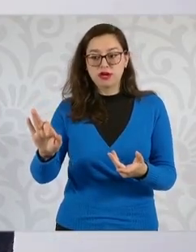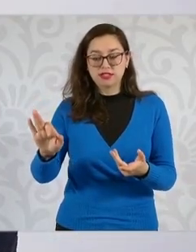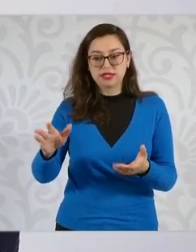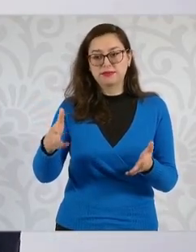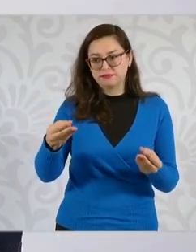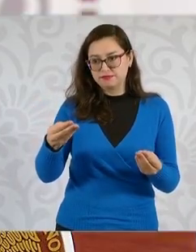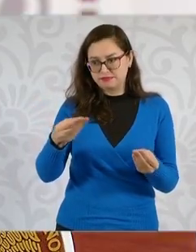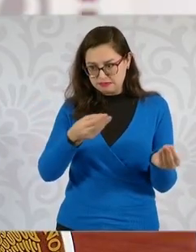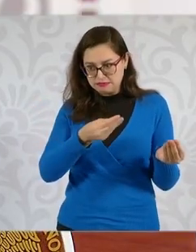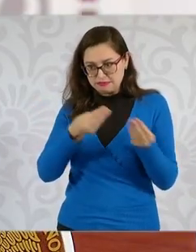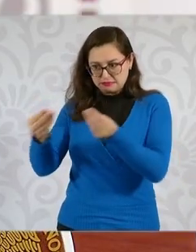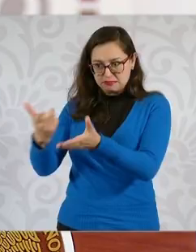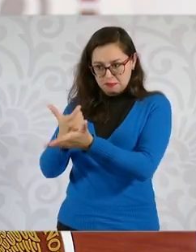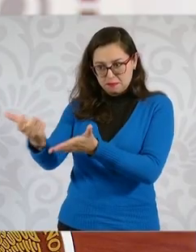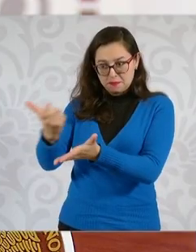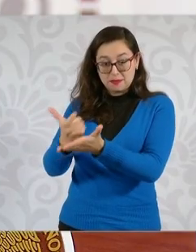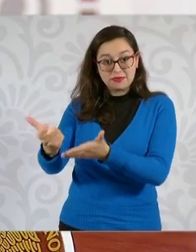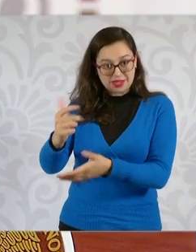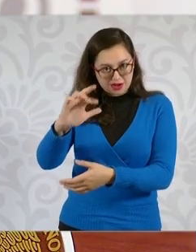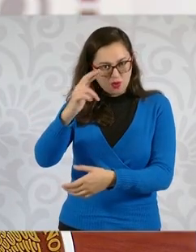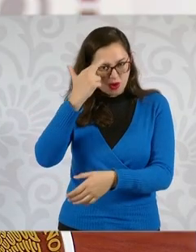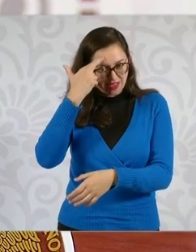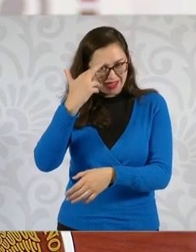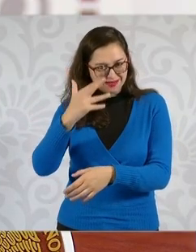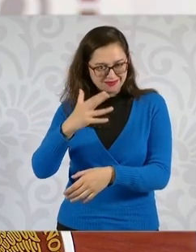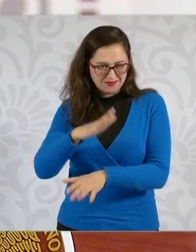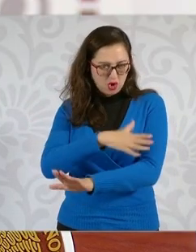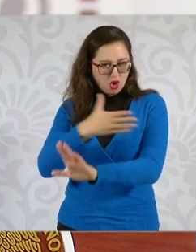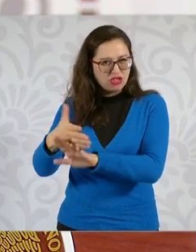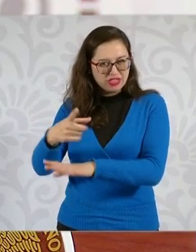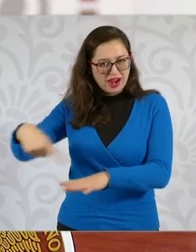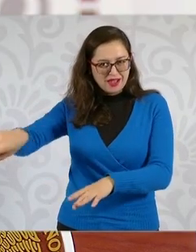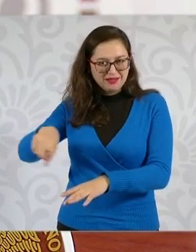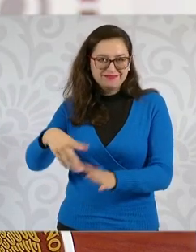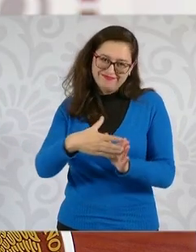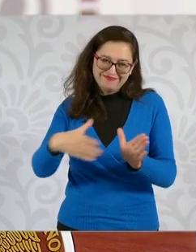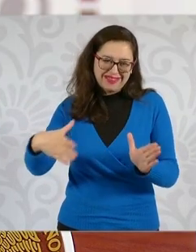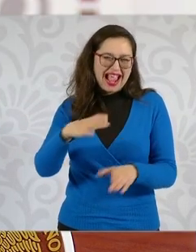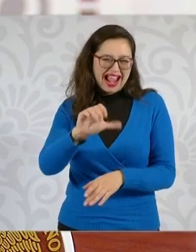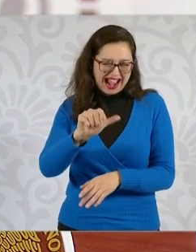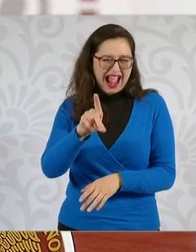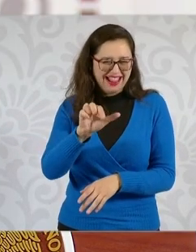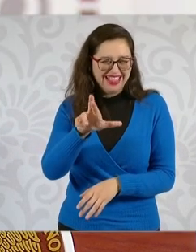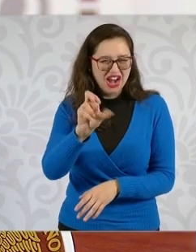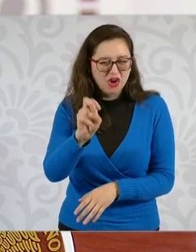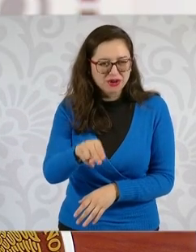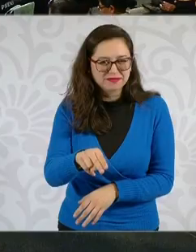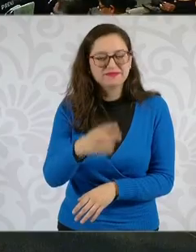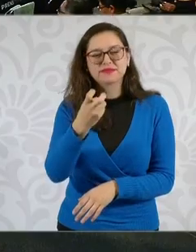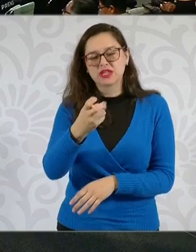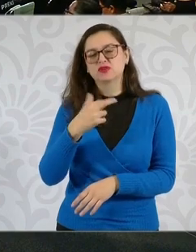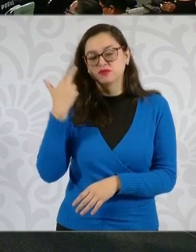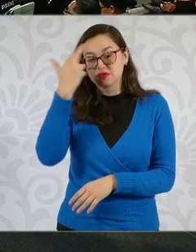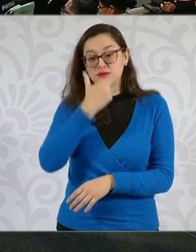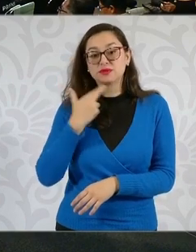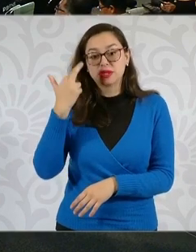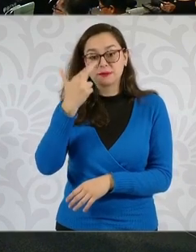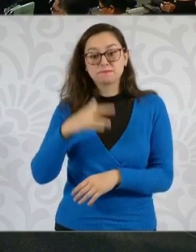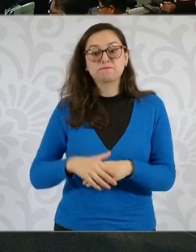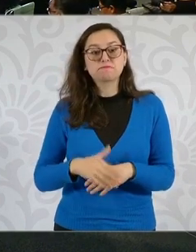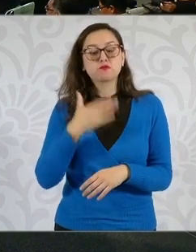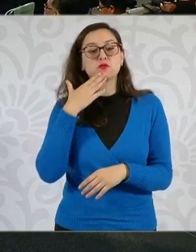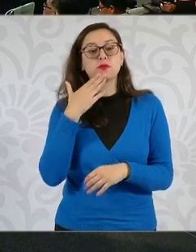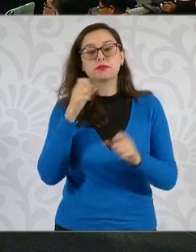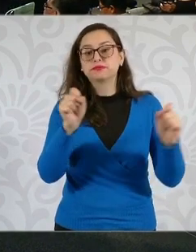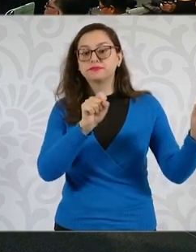periodo de Calderón de la desaparición de Luz y Fuerza del Centro entonces lo revisamos bueno vamos a